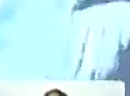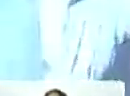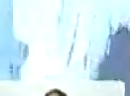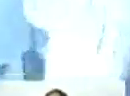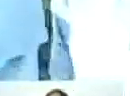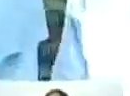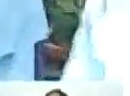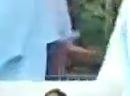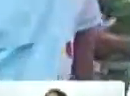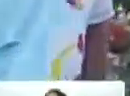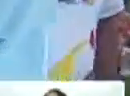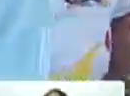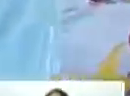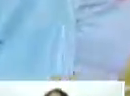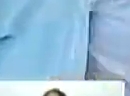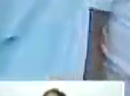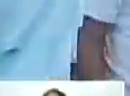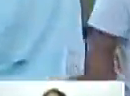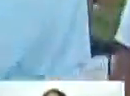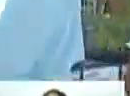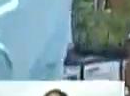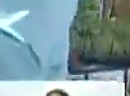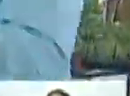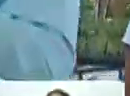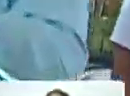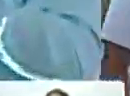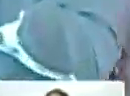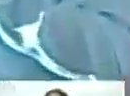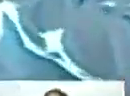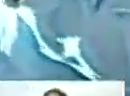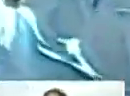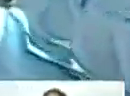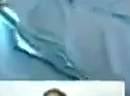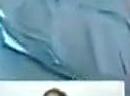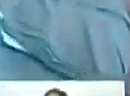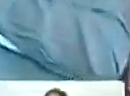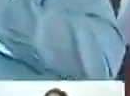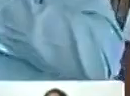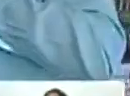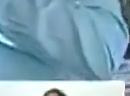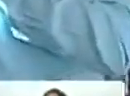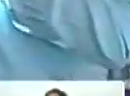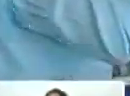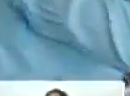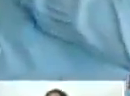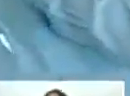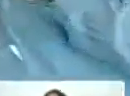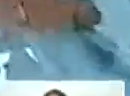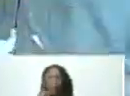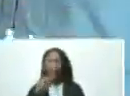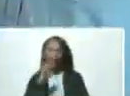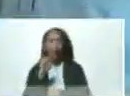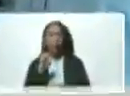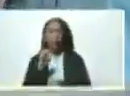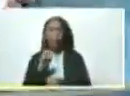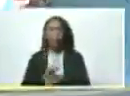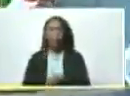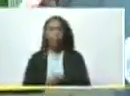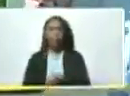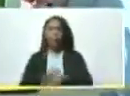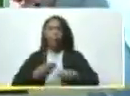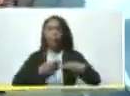aquí? ¿Qué cosa tan sabrosa vemos aquí? ¿Qué es esto? ¿Qué me dice Jorge Díaz? Don Pedro,